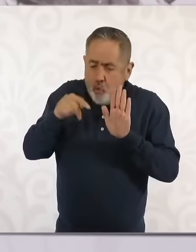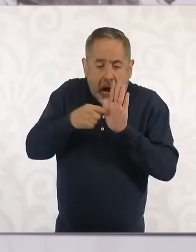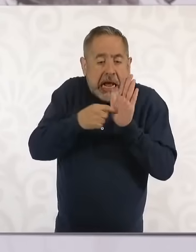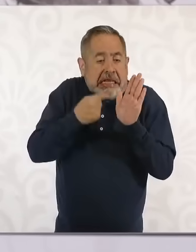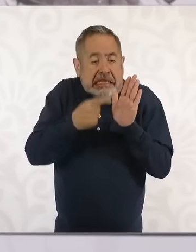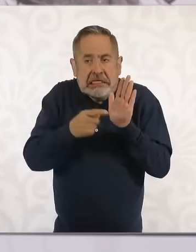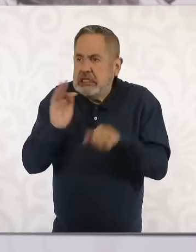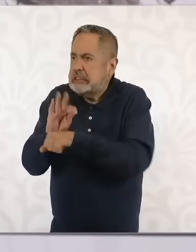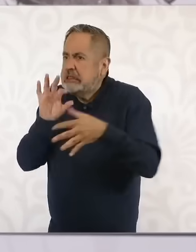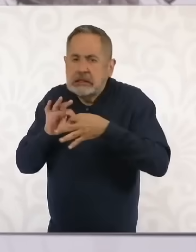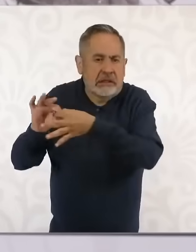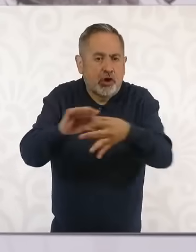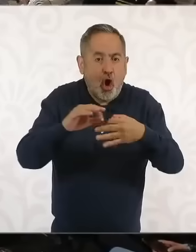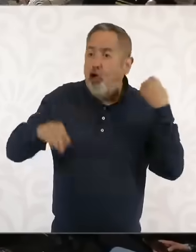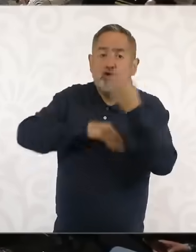naciones.